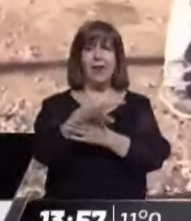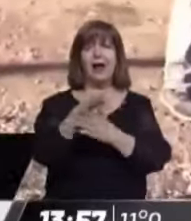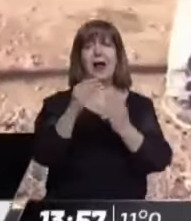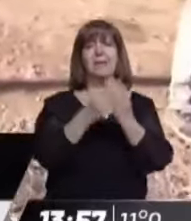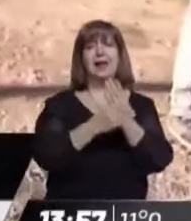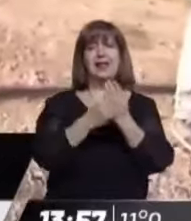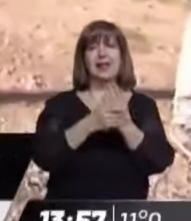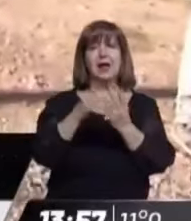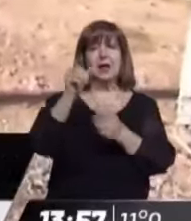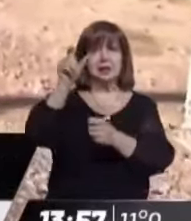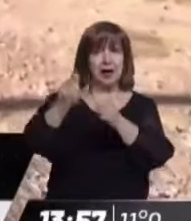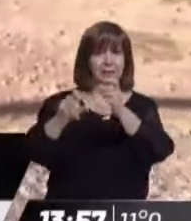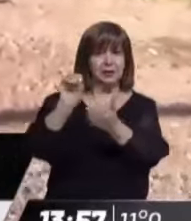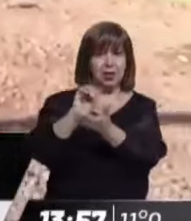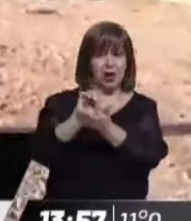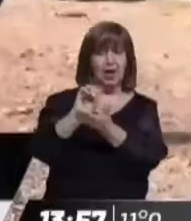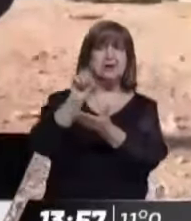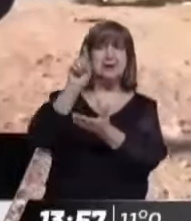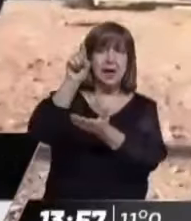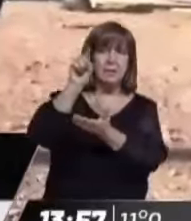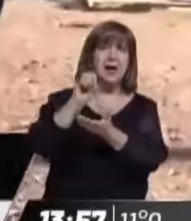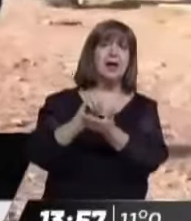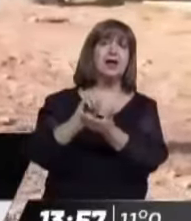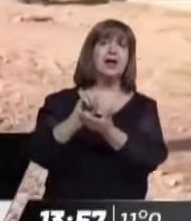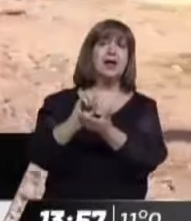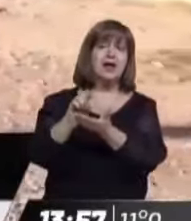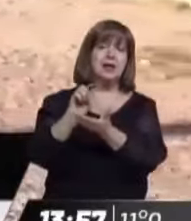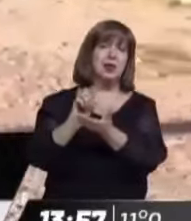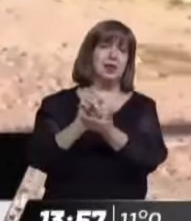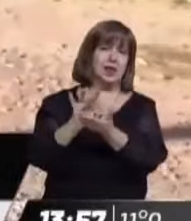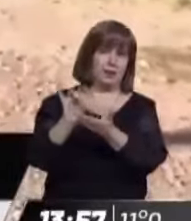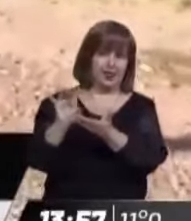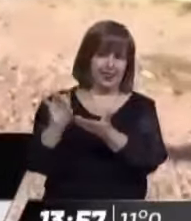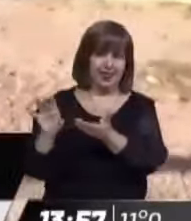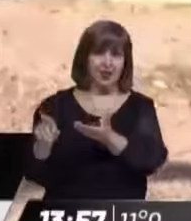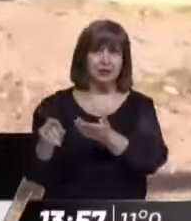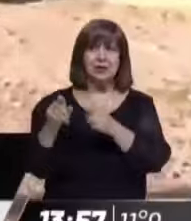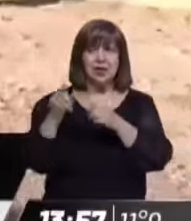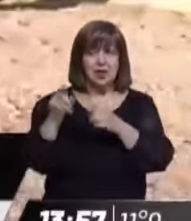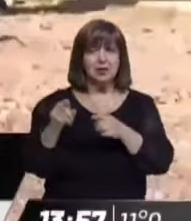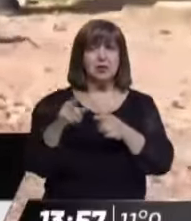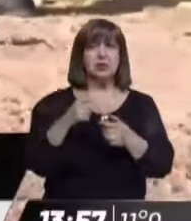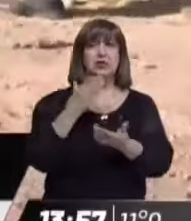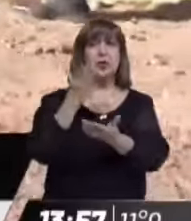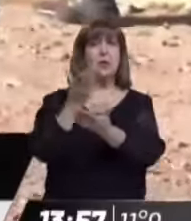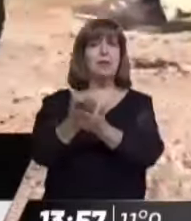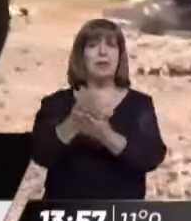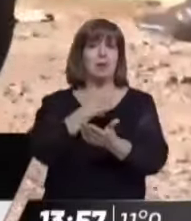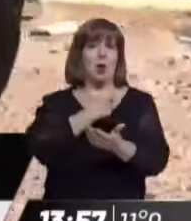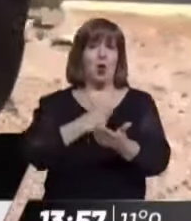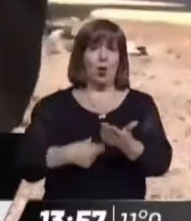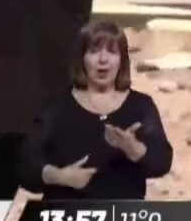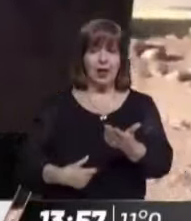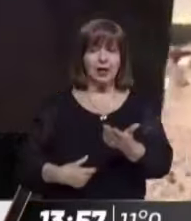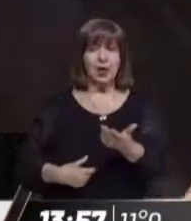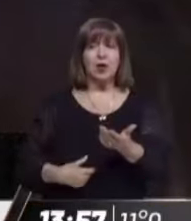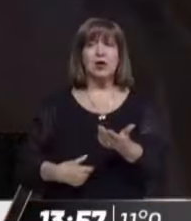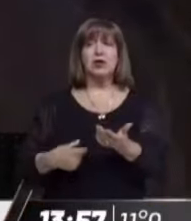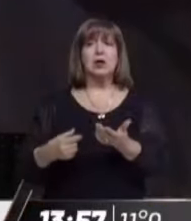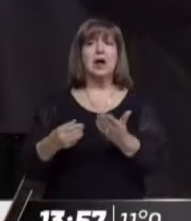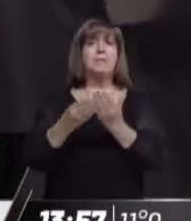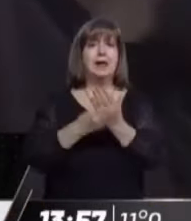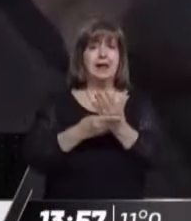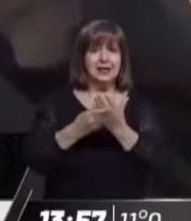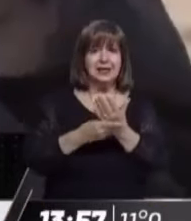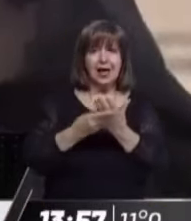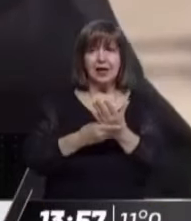estamos exigiendo también es al intendente y al gobernador que se hagan cargo que hagan los operativos de inscripción y que envíen los datos de los compañeros porque esto amerita después que